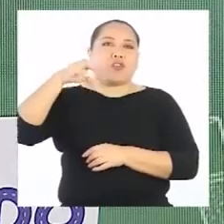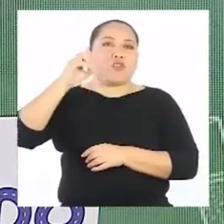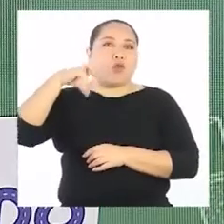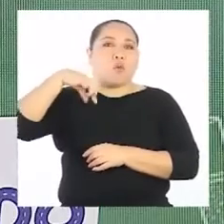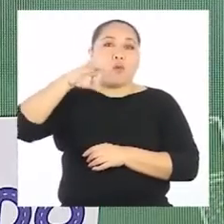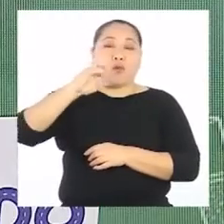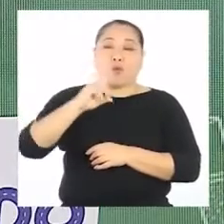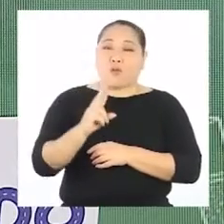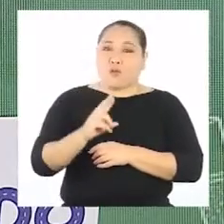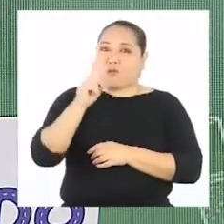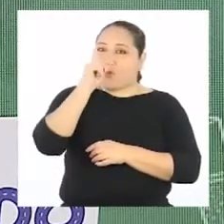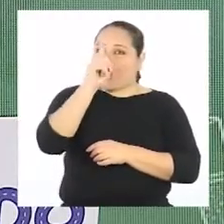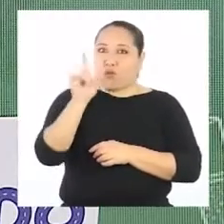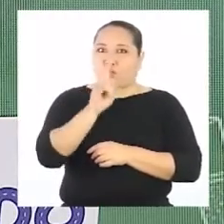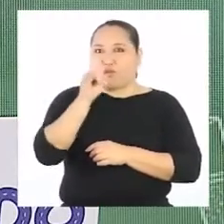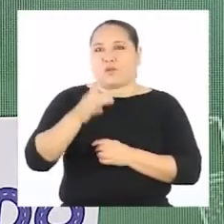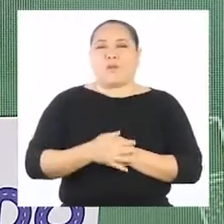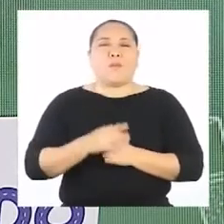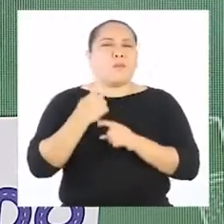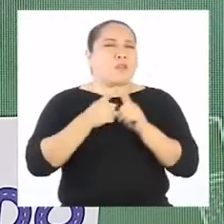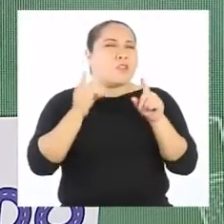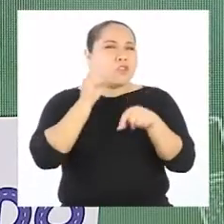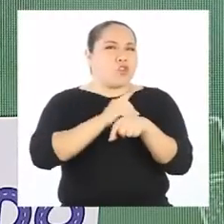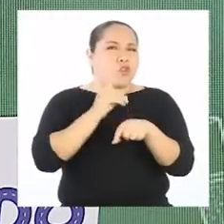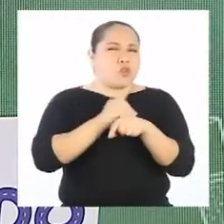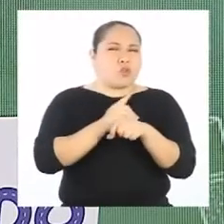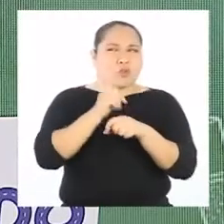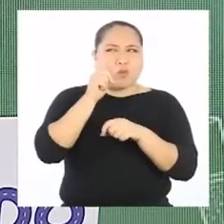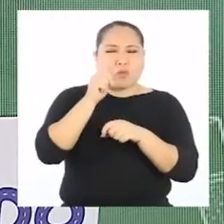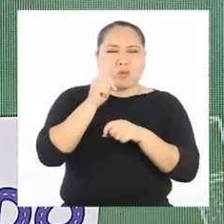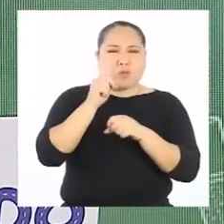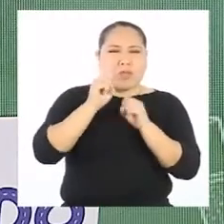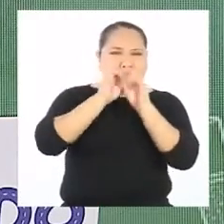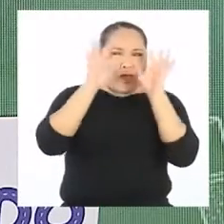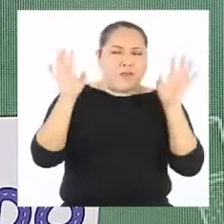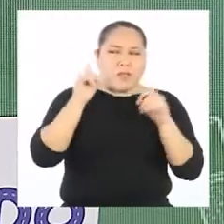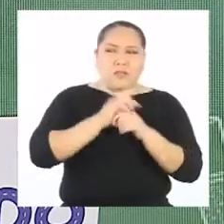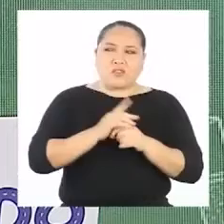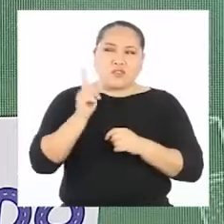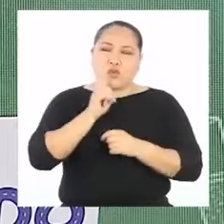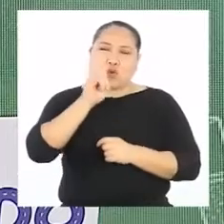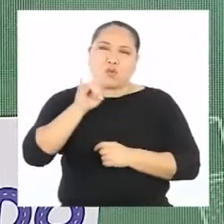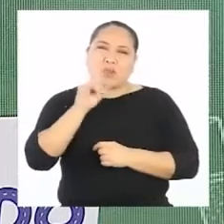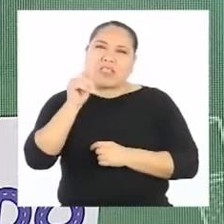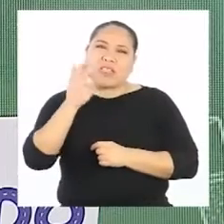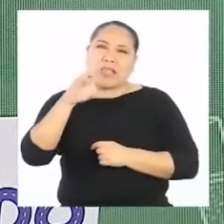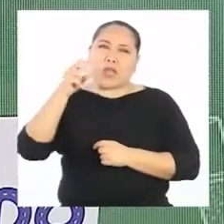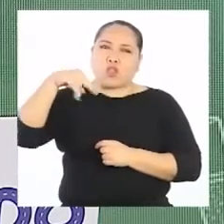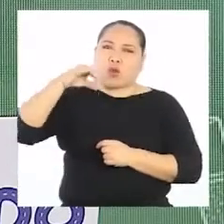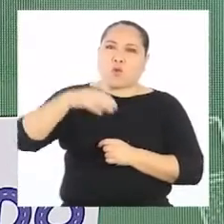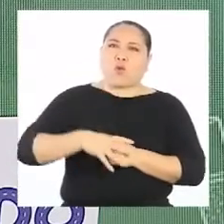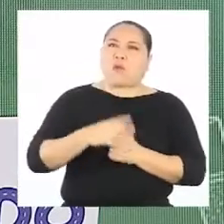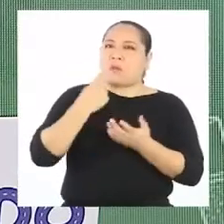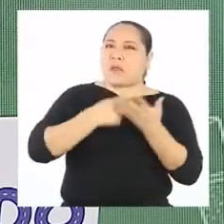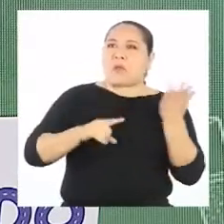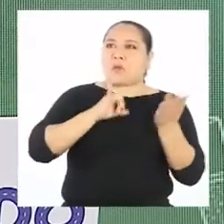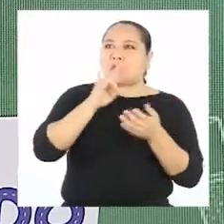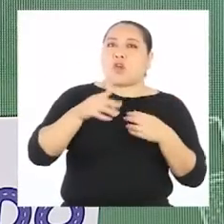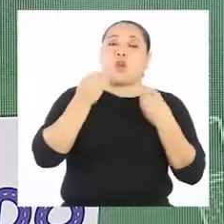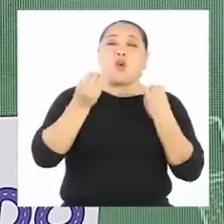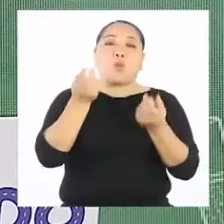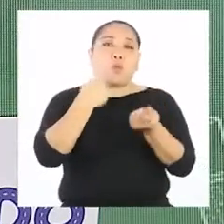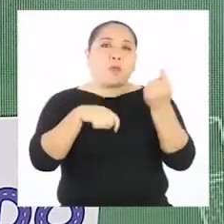tecnopor y plásticos de un solo uso. Pero doctora Diáfana Claridad, si no usamos tecnopor y plásticos de un solo uso, ¿qué